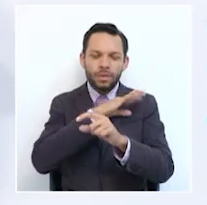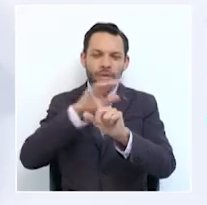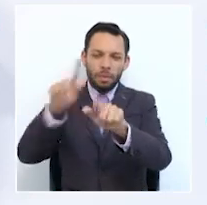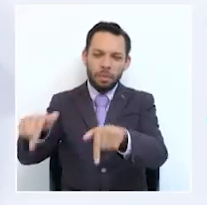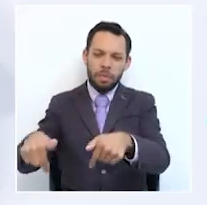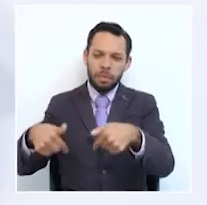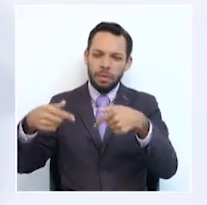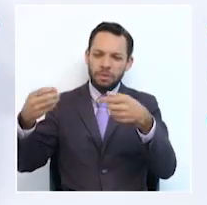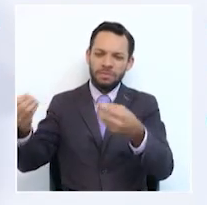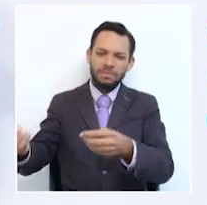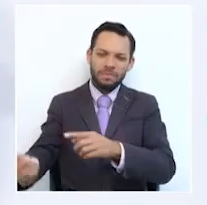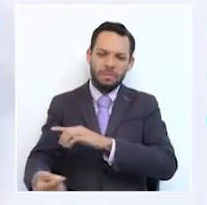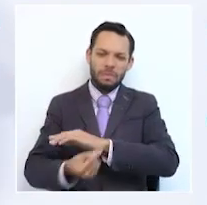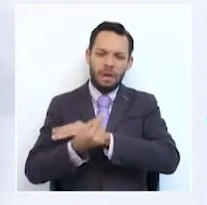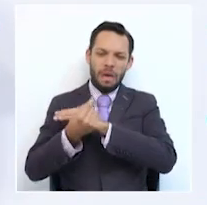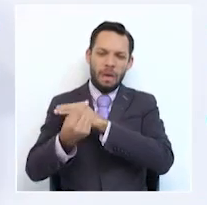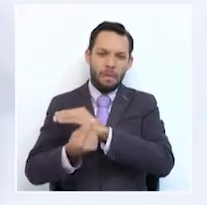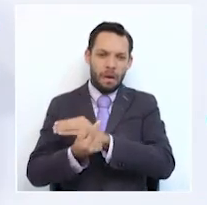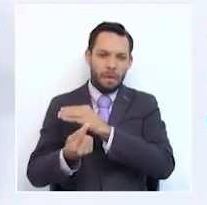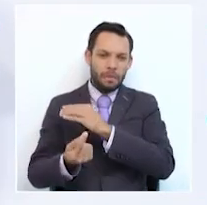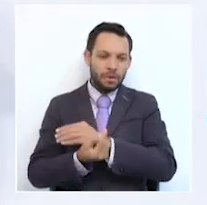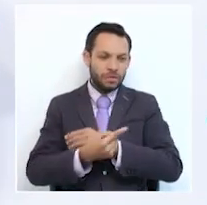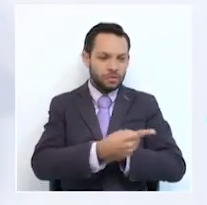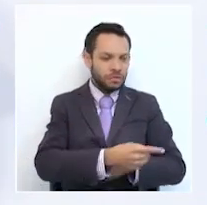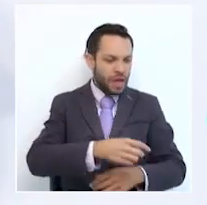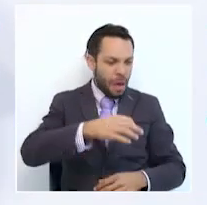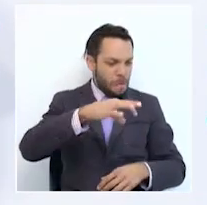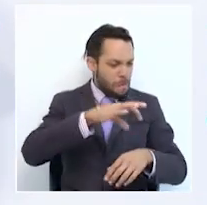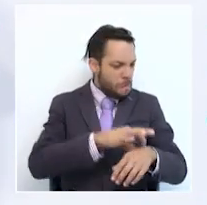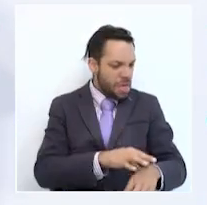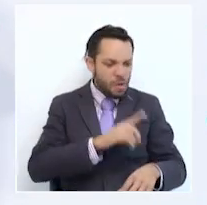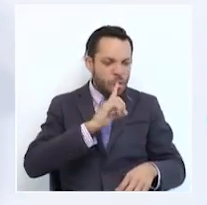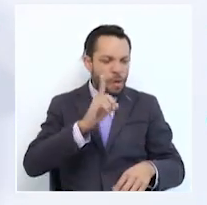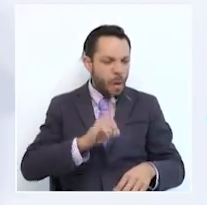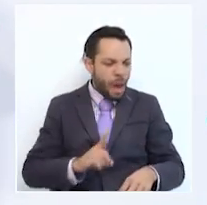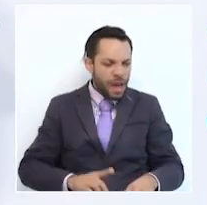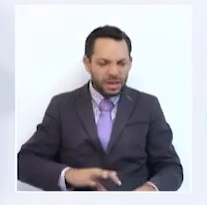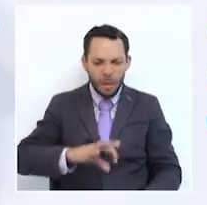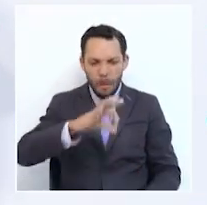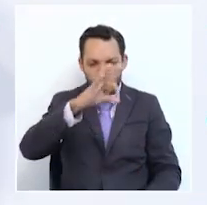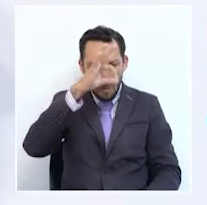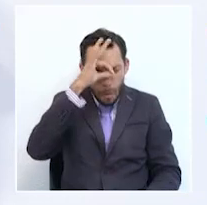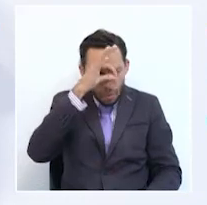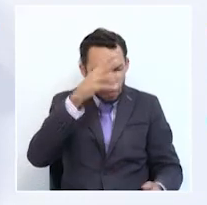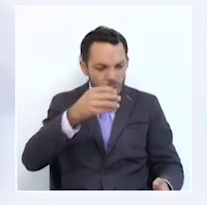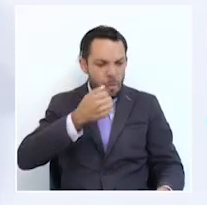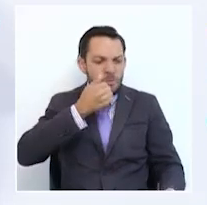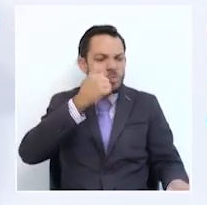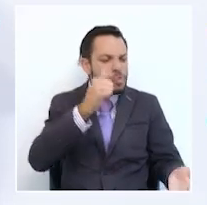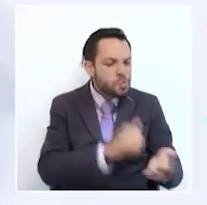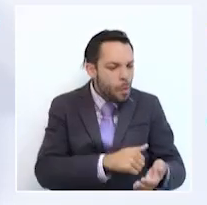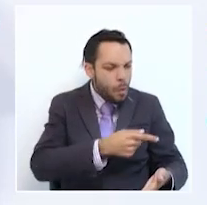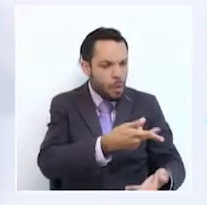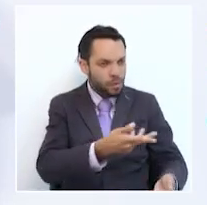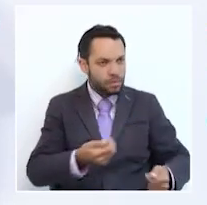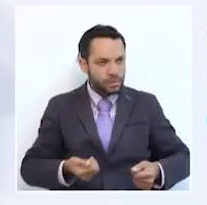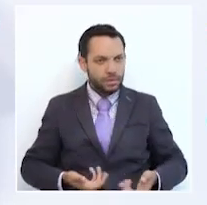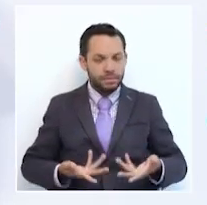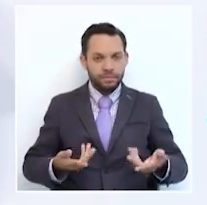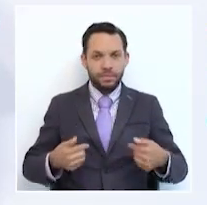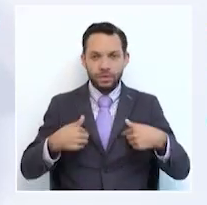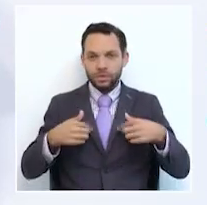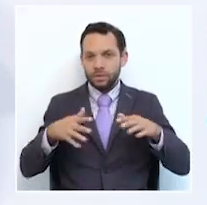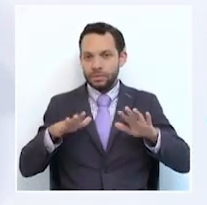que yo que me quiero ni era médico que yo era un bruto es donde yo las notas que me sacaron pero resulta que yo en el vídeo